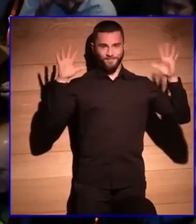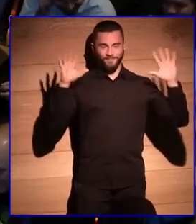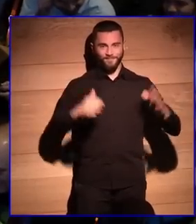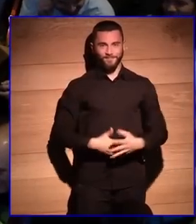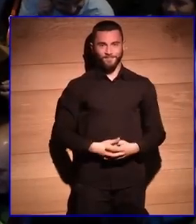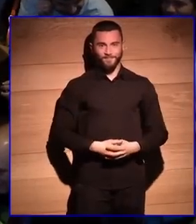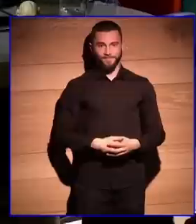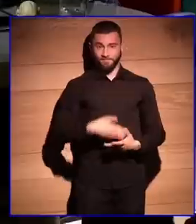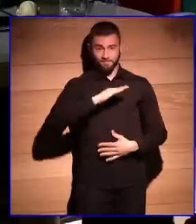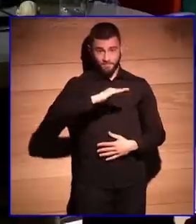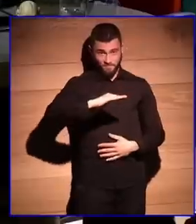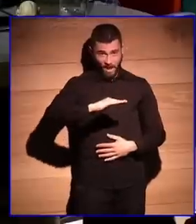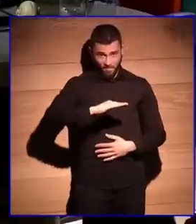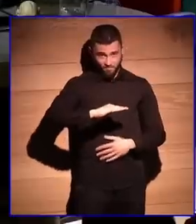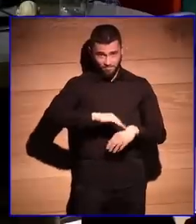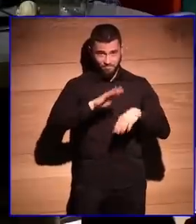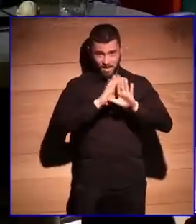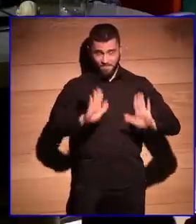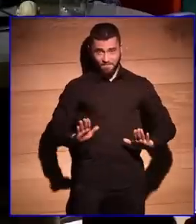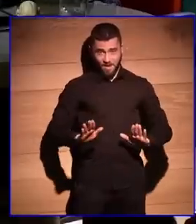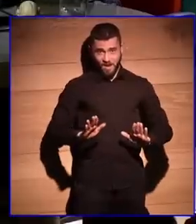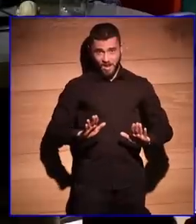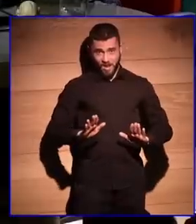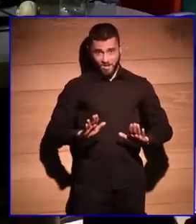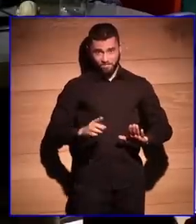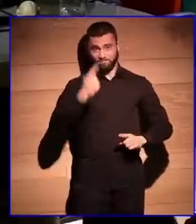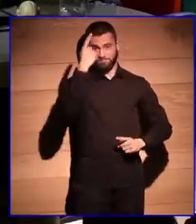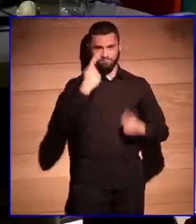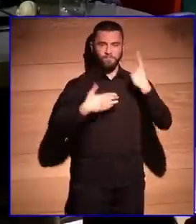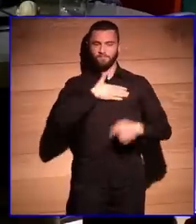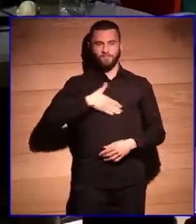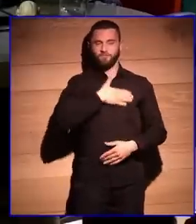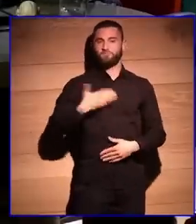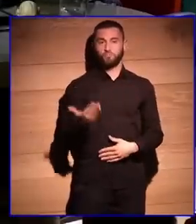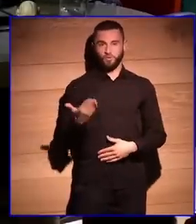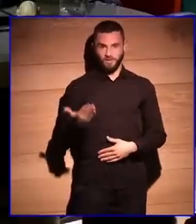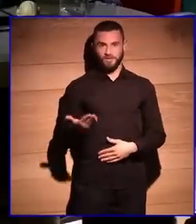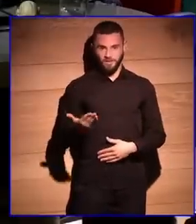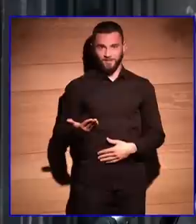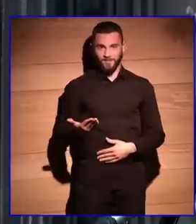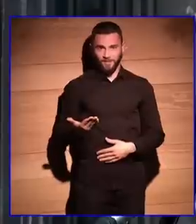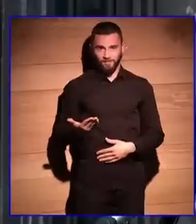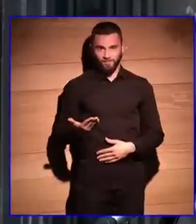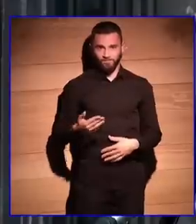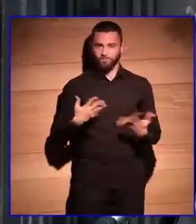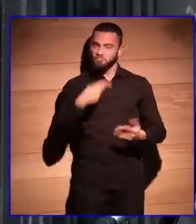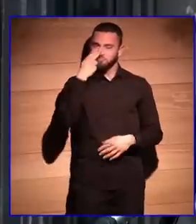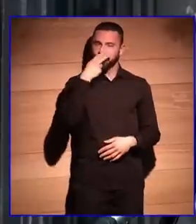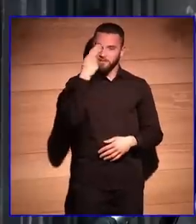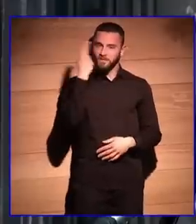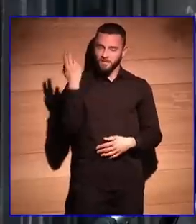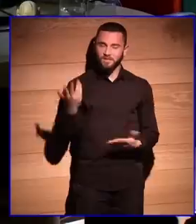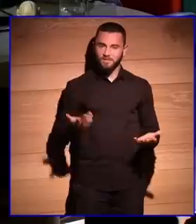Porque el mal, al fin y al cabo, y el villano en ocasiones obtiene un placer muy grande de su villanía. Y eso es muy interesante.